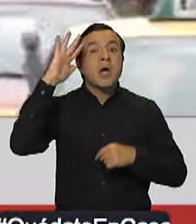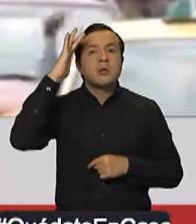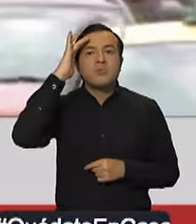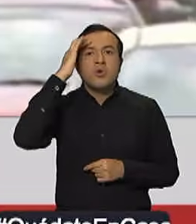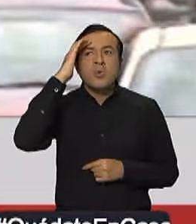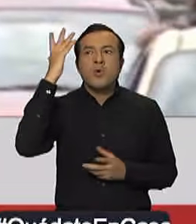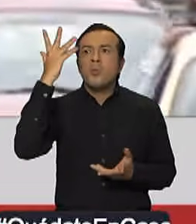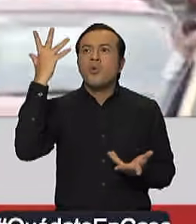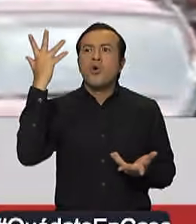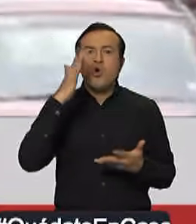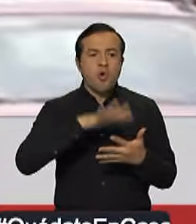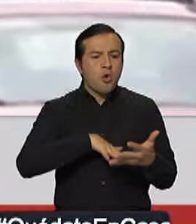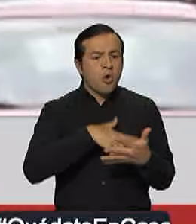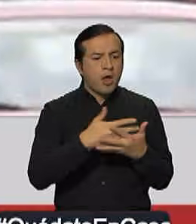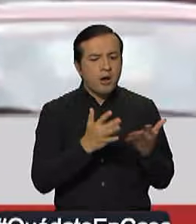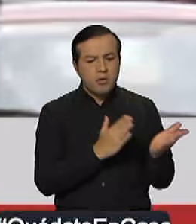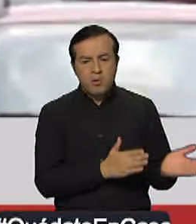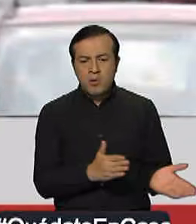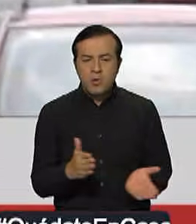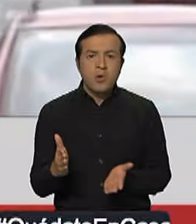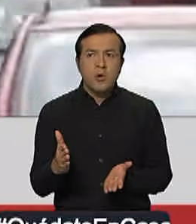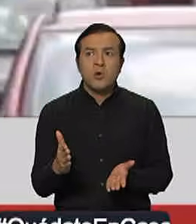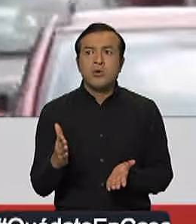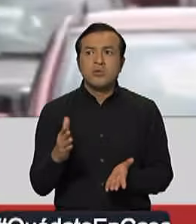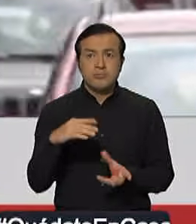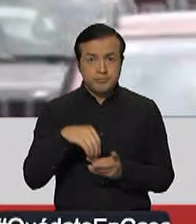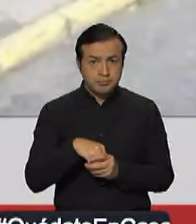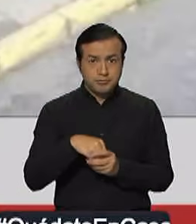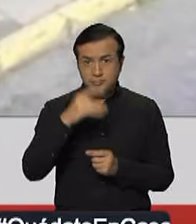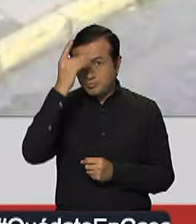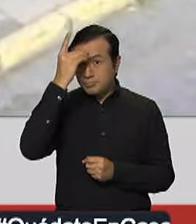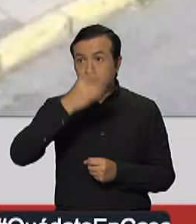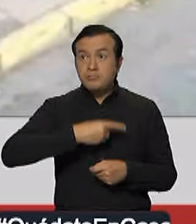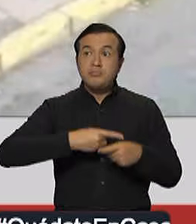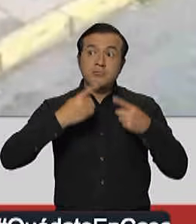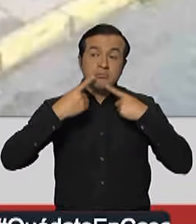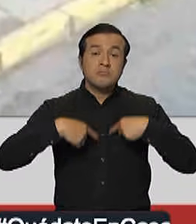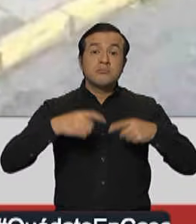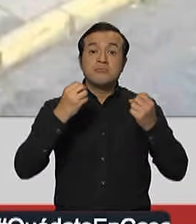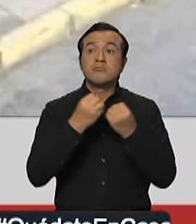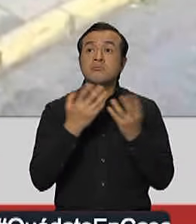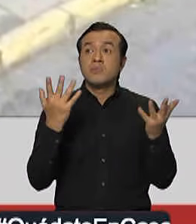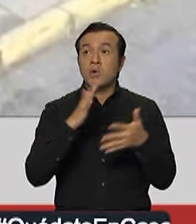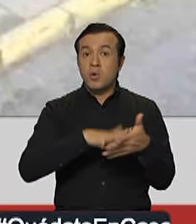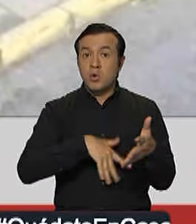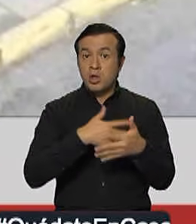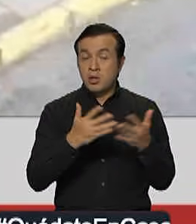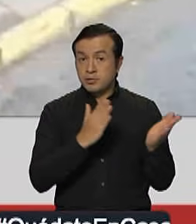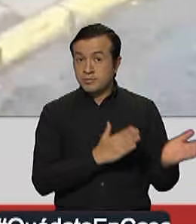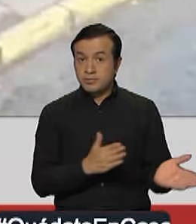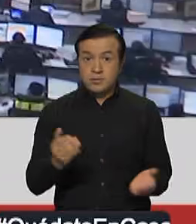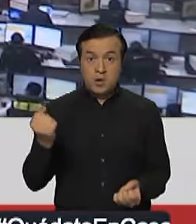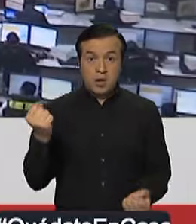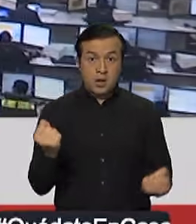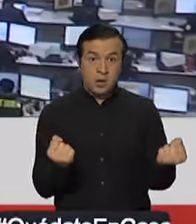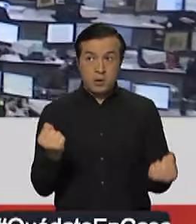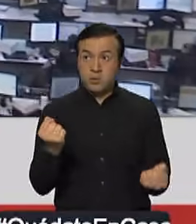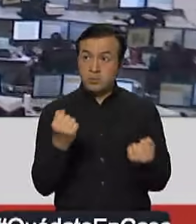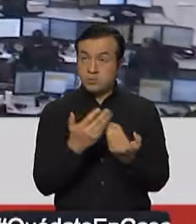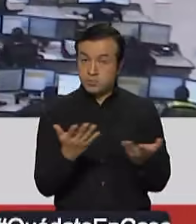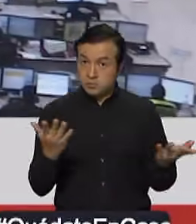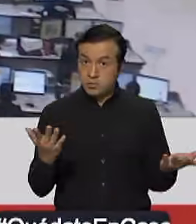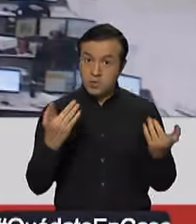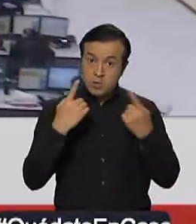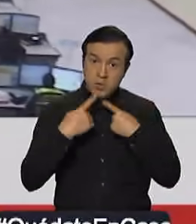efecto que en horarios fuera del toque de queda e inclusive dentro de esta medida se le da al cumplimiento del horario de restricción vehicular. De acuerdo a